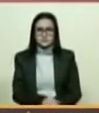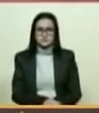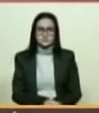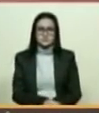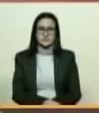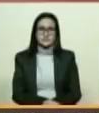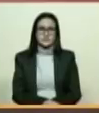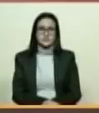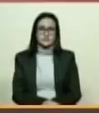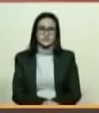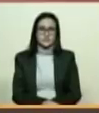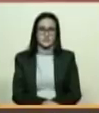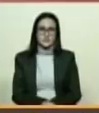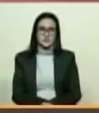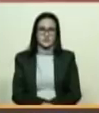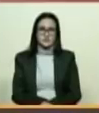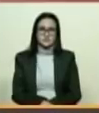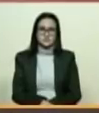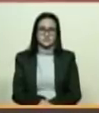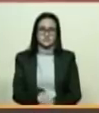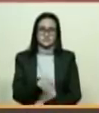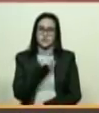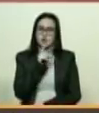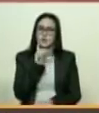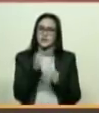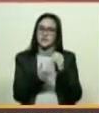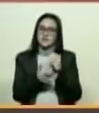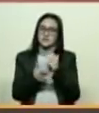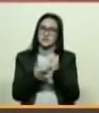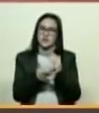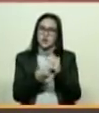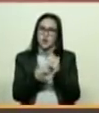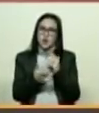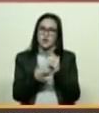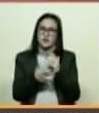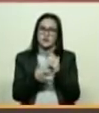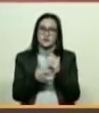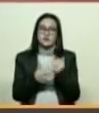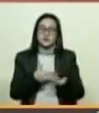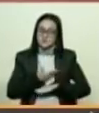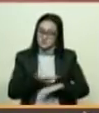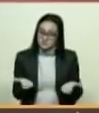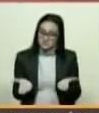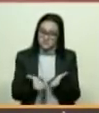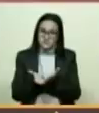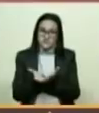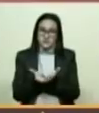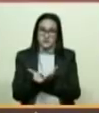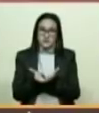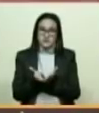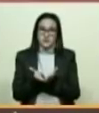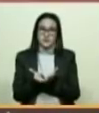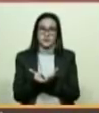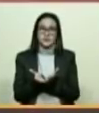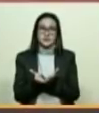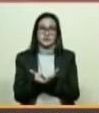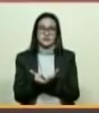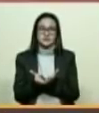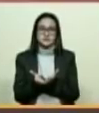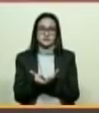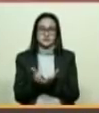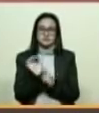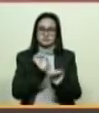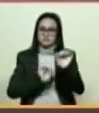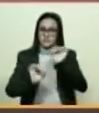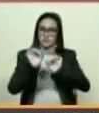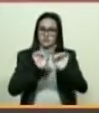y el pueblo. Las llamadas tecnologías disruptivas puestas al servicio de un poderoso escudo de